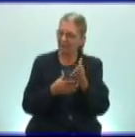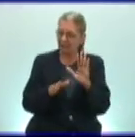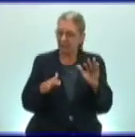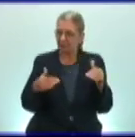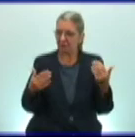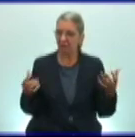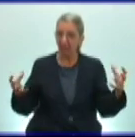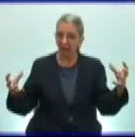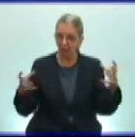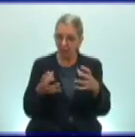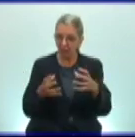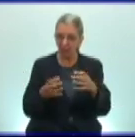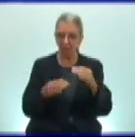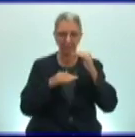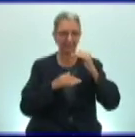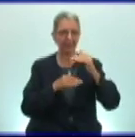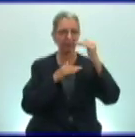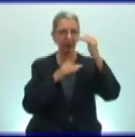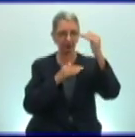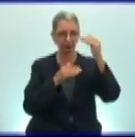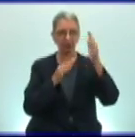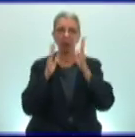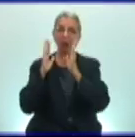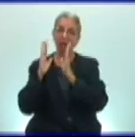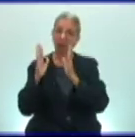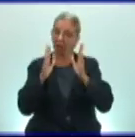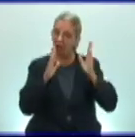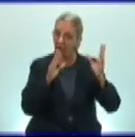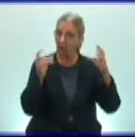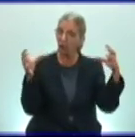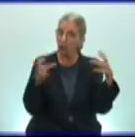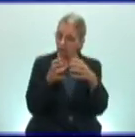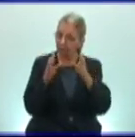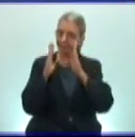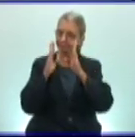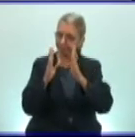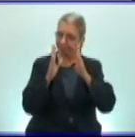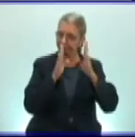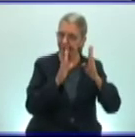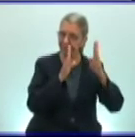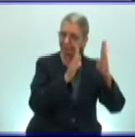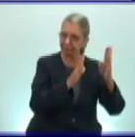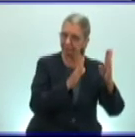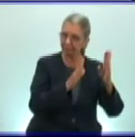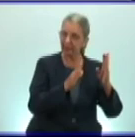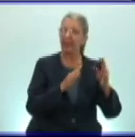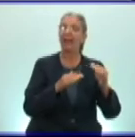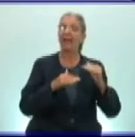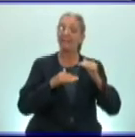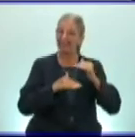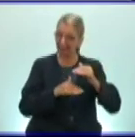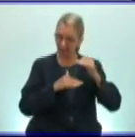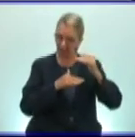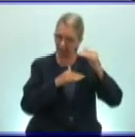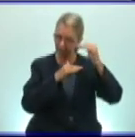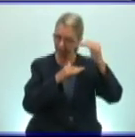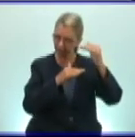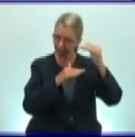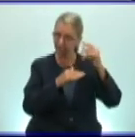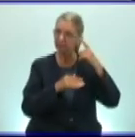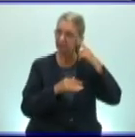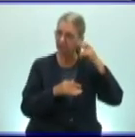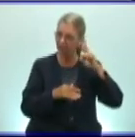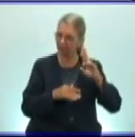periodo en que se encuentra. Por supuesto, estamos hablando de la ubicación de ese elemento, ¿dónde? en la tabla periódica. Recuerden que